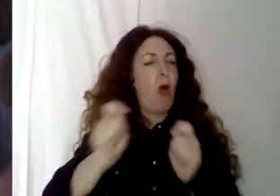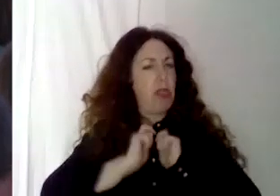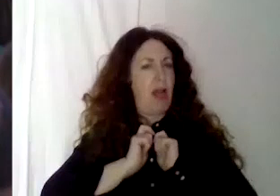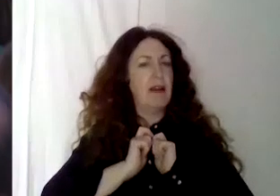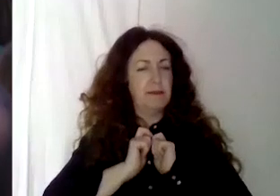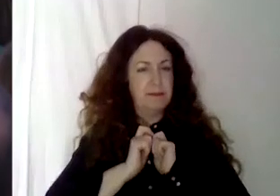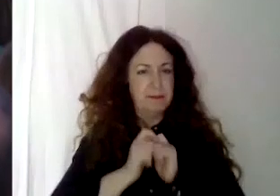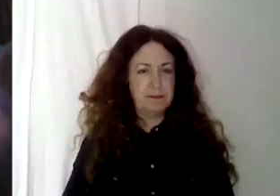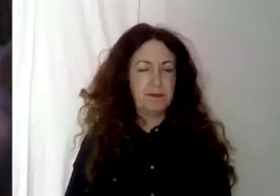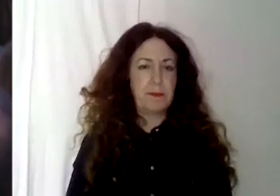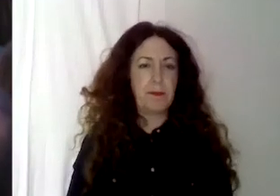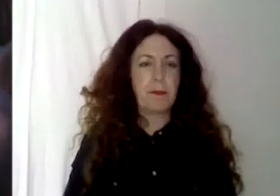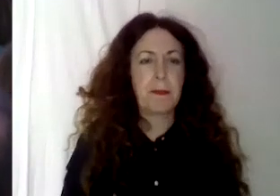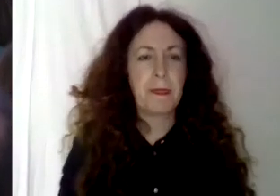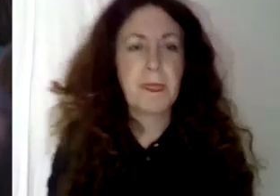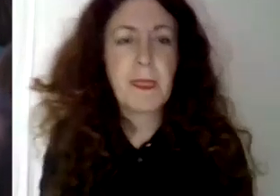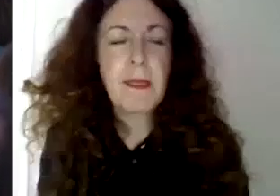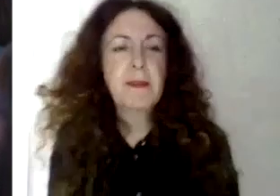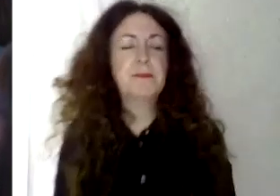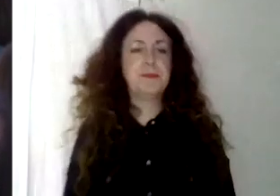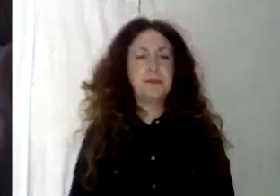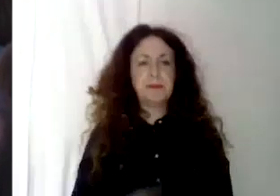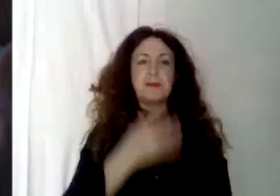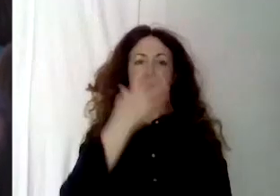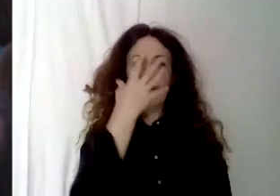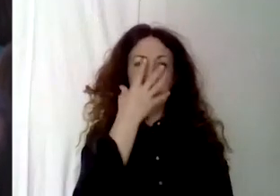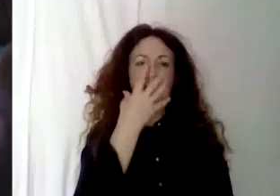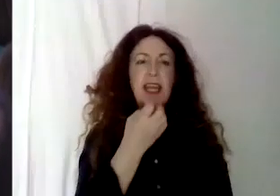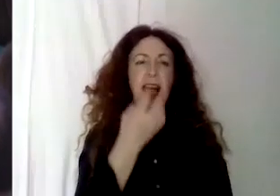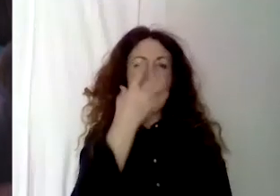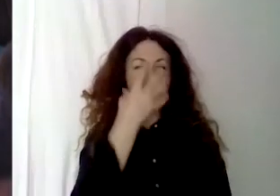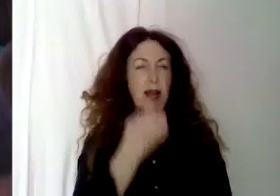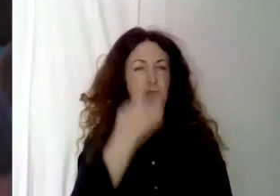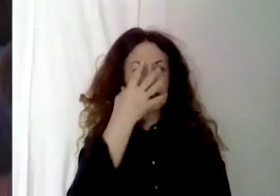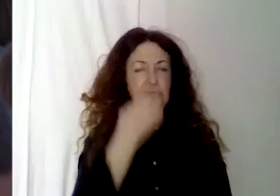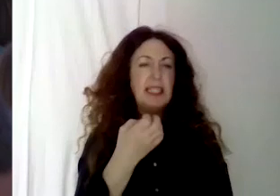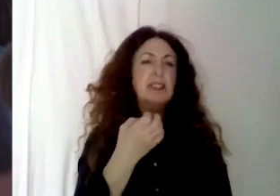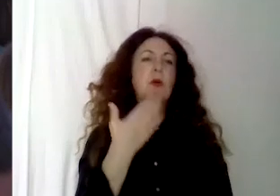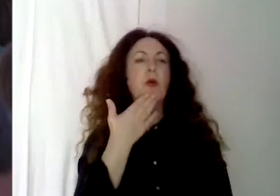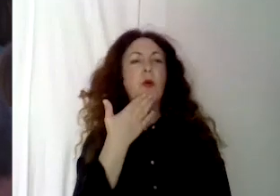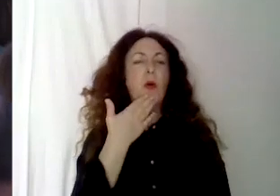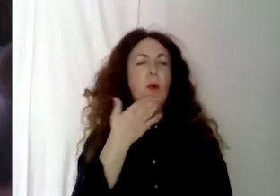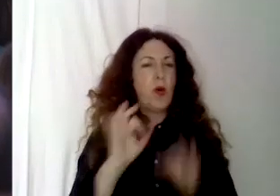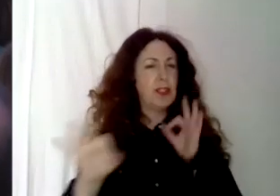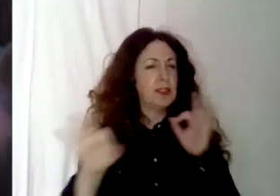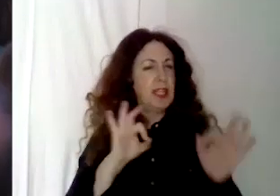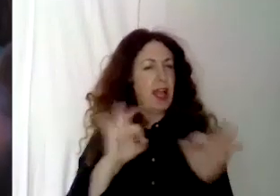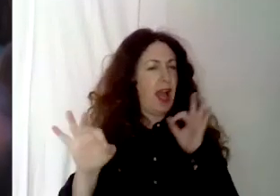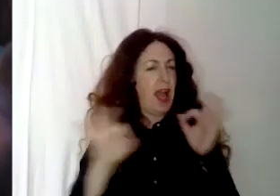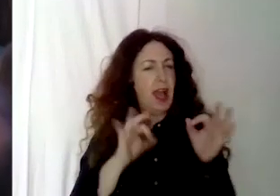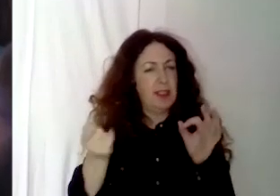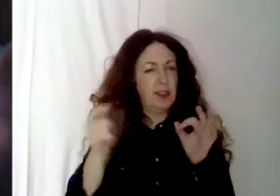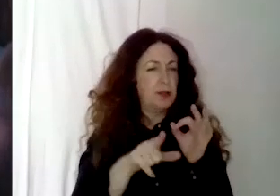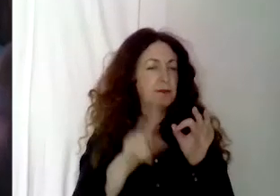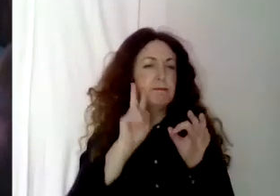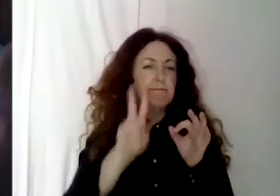Caravaggio. Hay un dramatismo que va mucho más allá de la pura verdad representación teatral, y eso me parece excepcional.